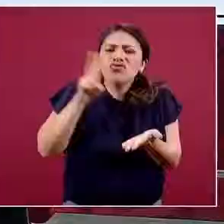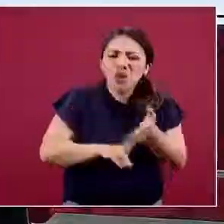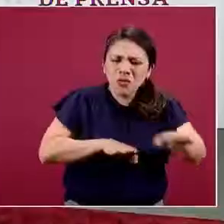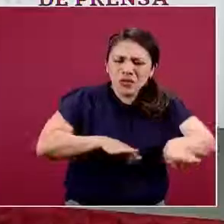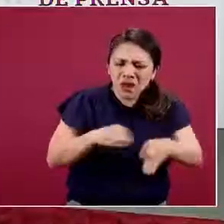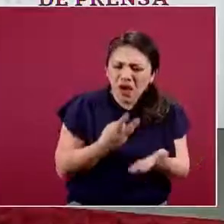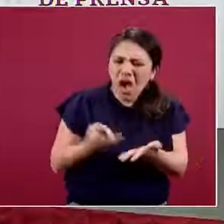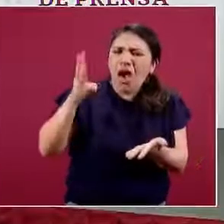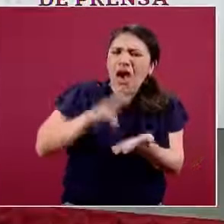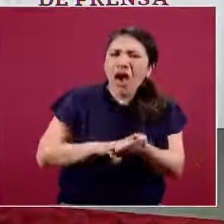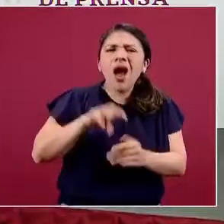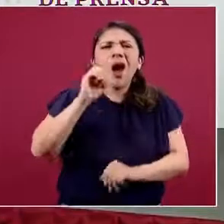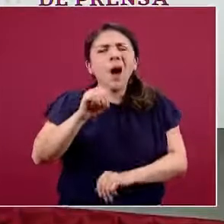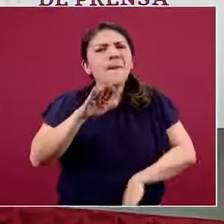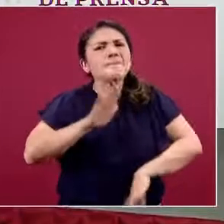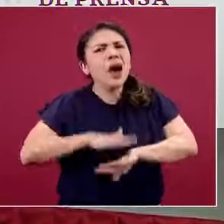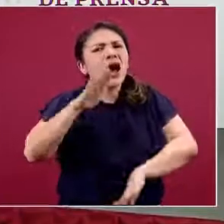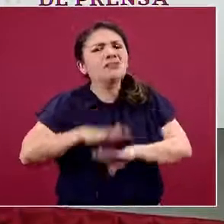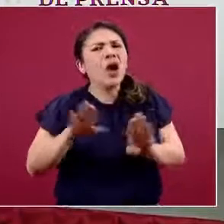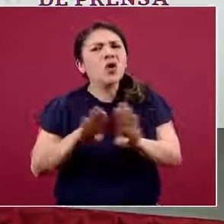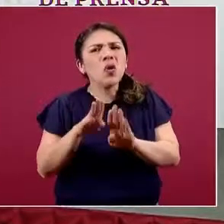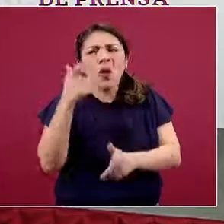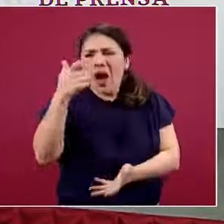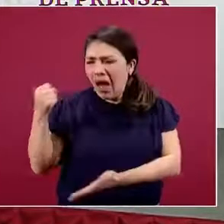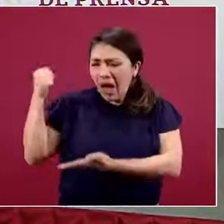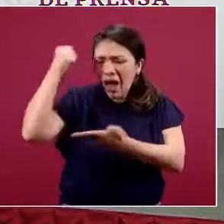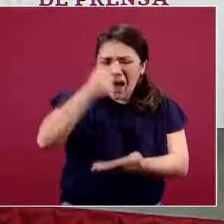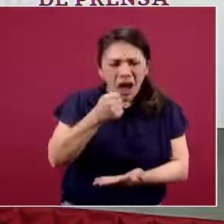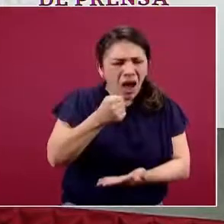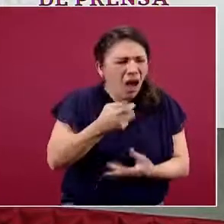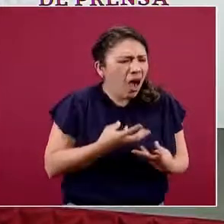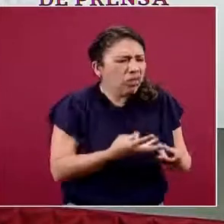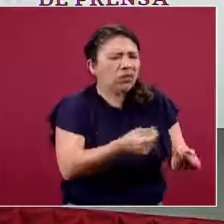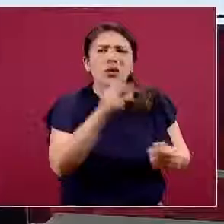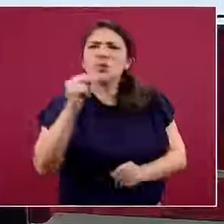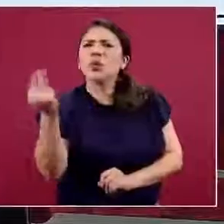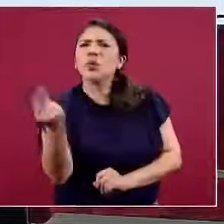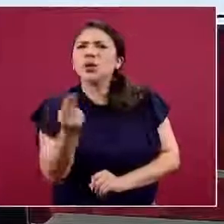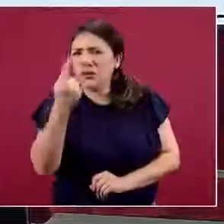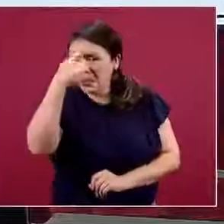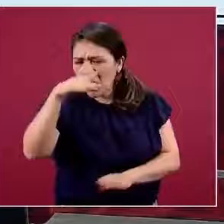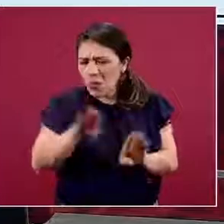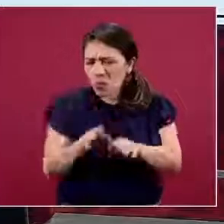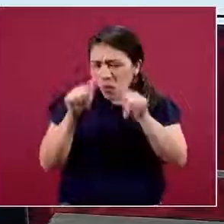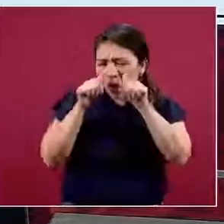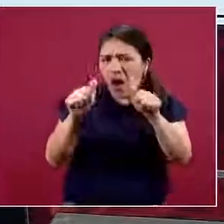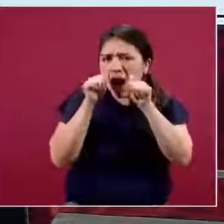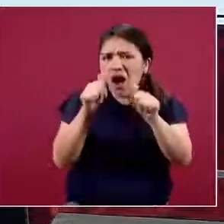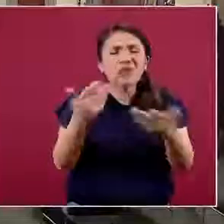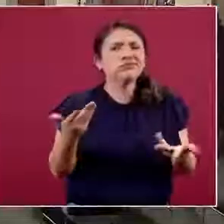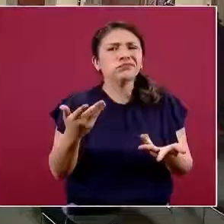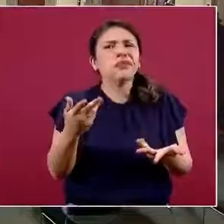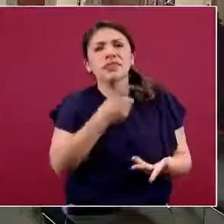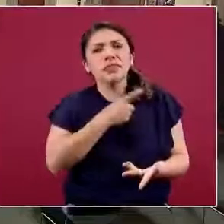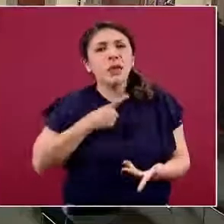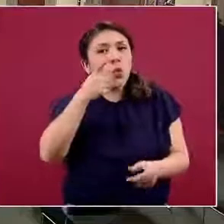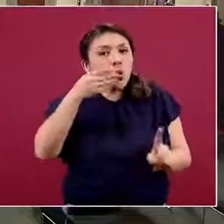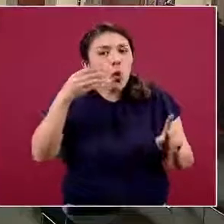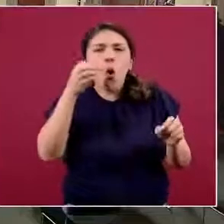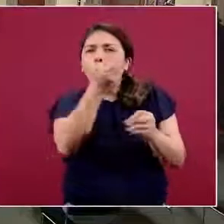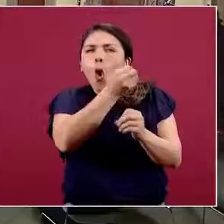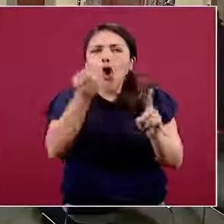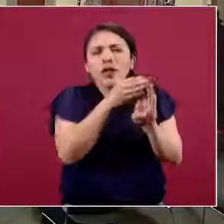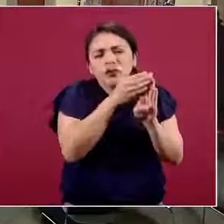se de alguna forma se destinen recursos innecesarios para poder atender la emergencia, ¿no? Entonces,